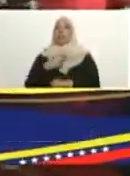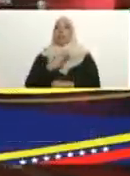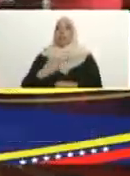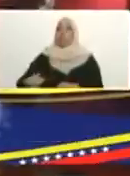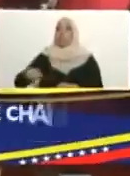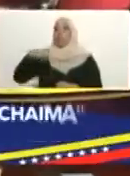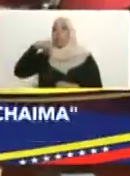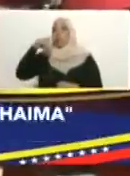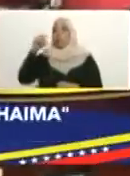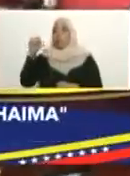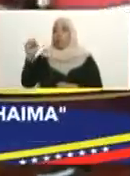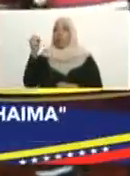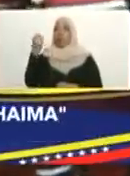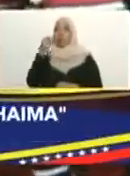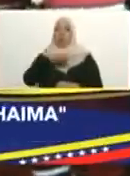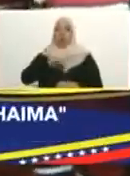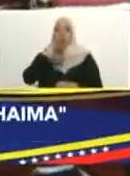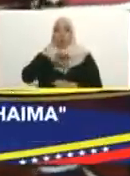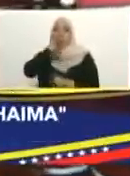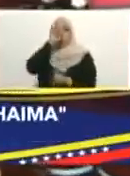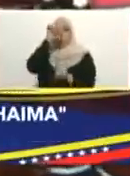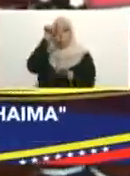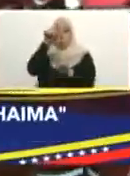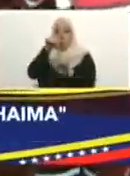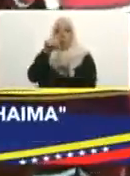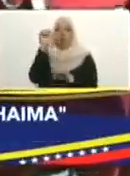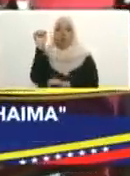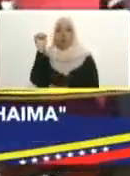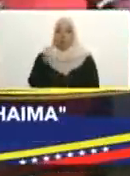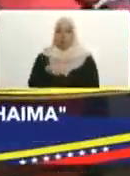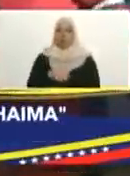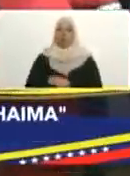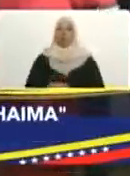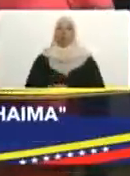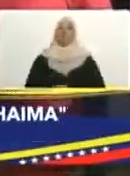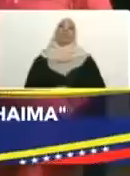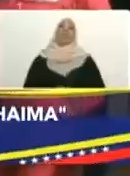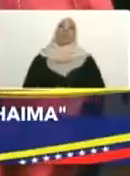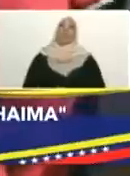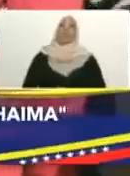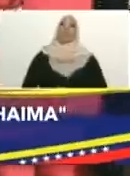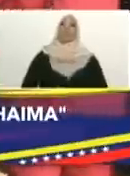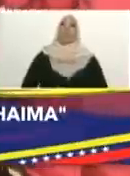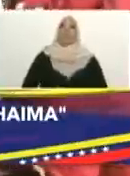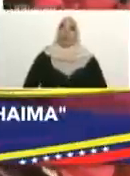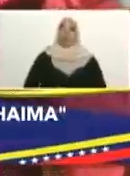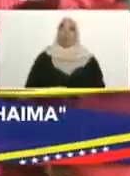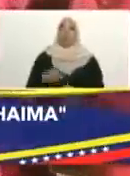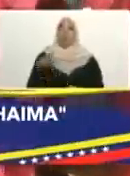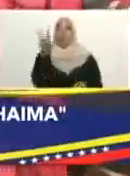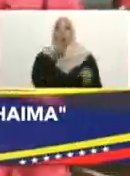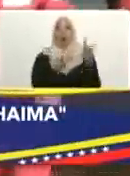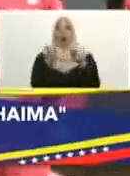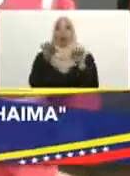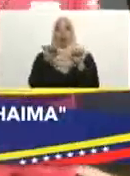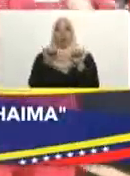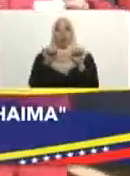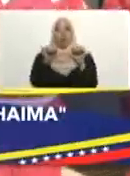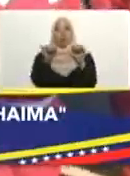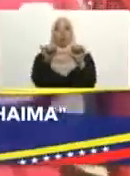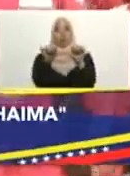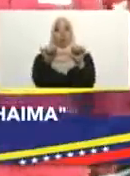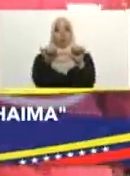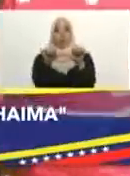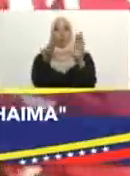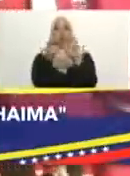meta. Y la vamos a lograr. Bueno, este es el primer paso. Vamos a seguir entonces adelante con